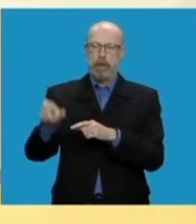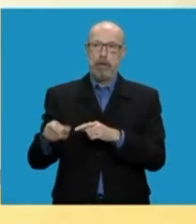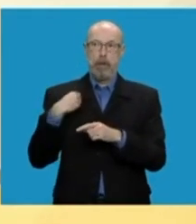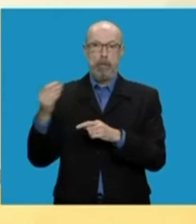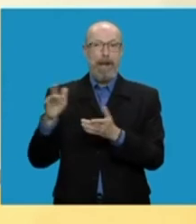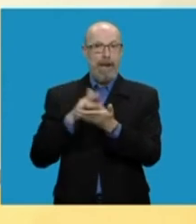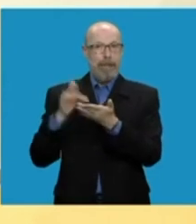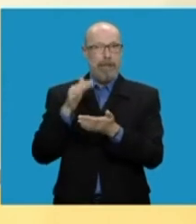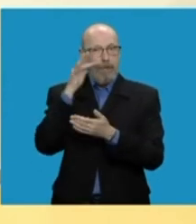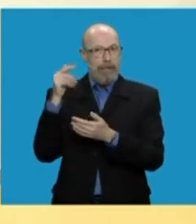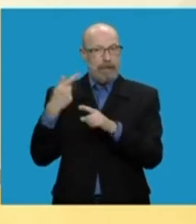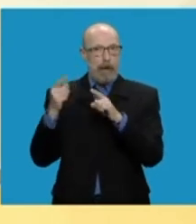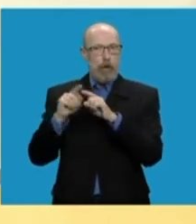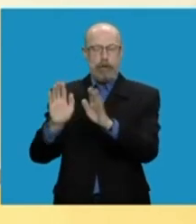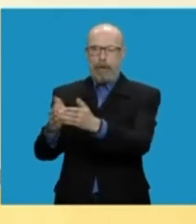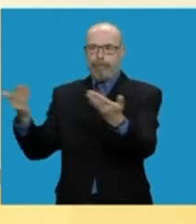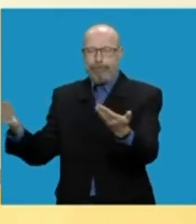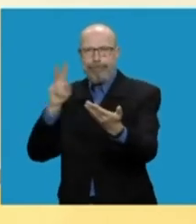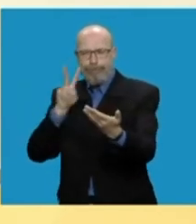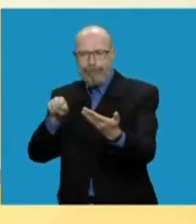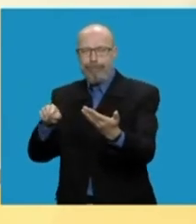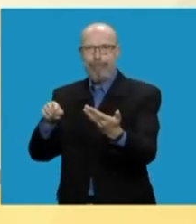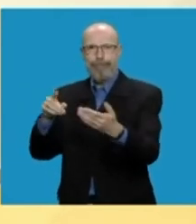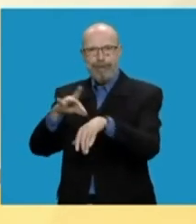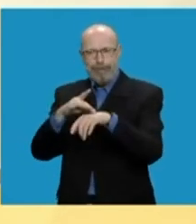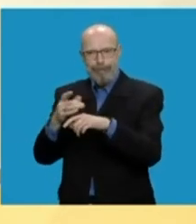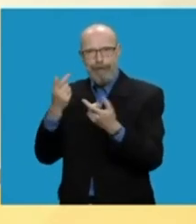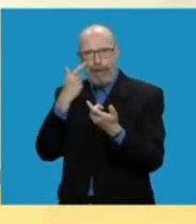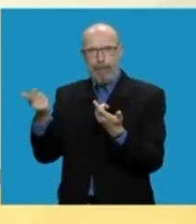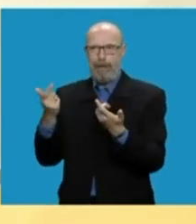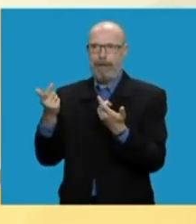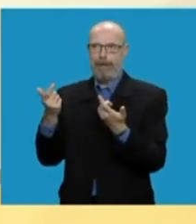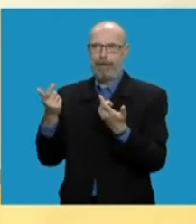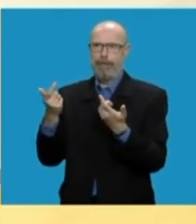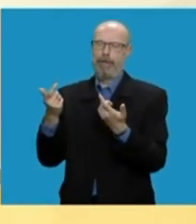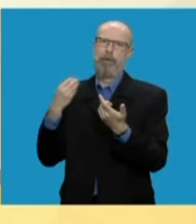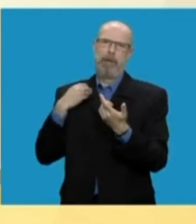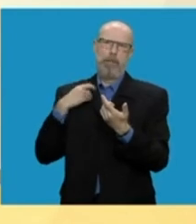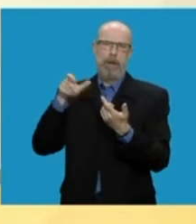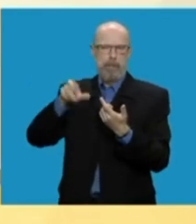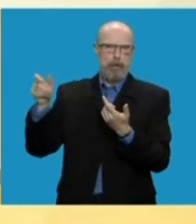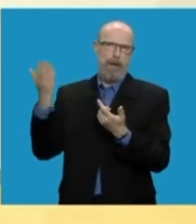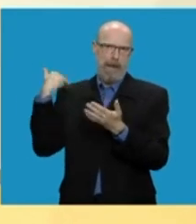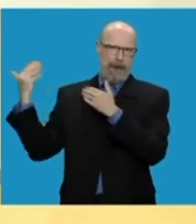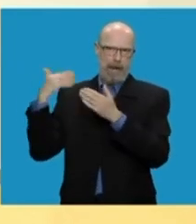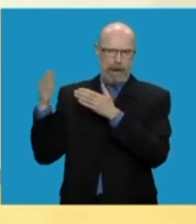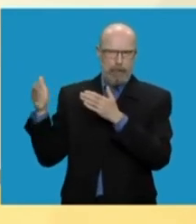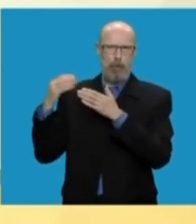las revistas francesas, el Palmas, la Equipe, y me enseñaba a los corredores de entonces, a Darregade, a Luisón